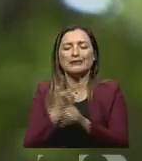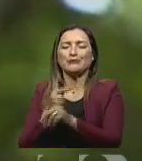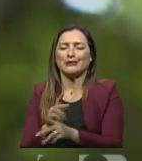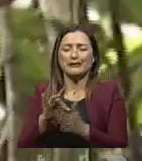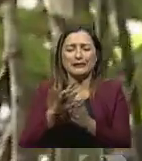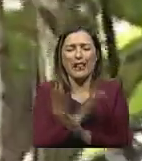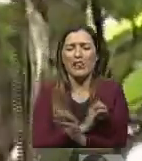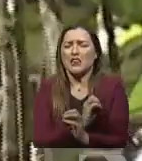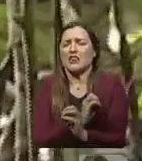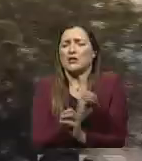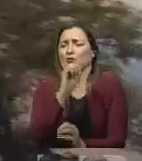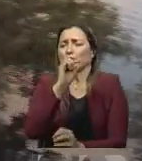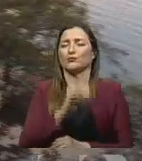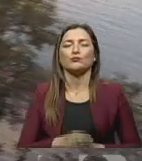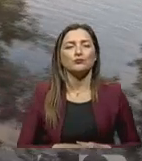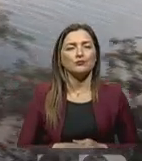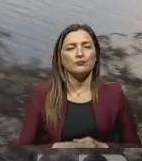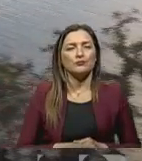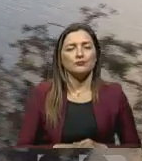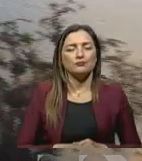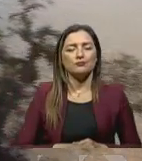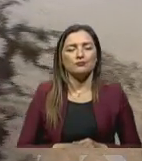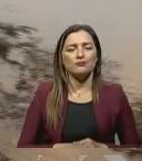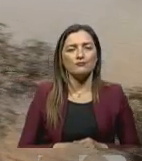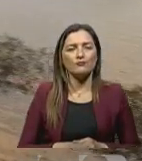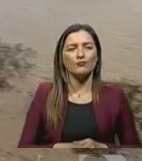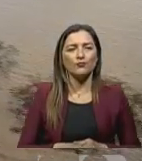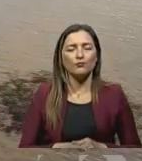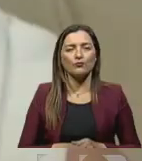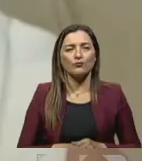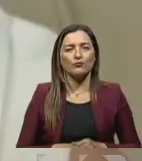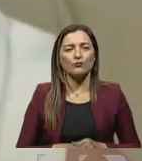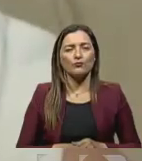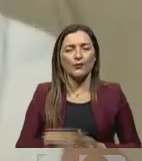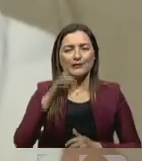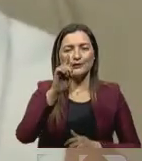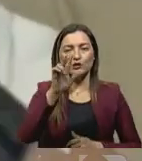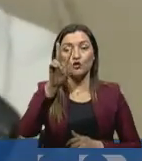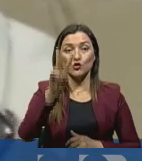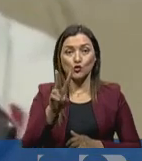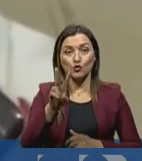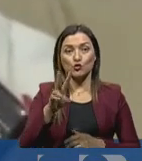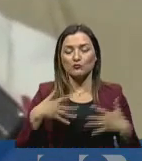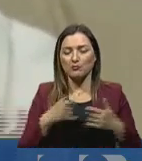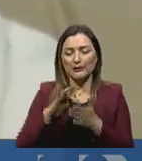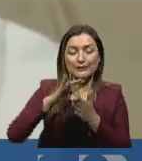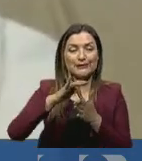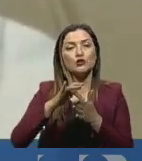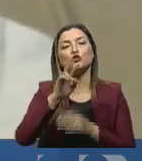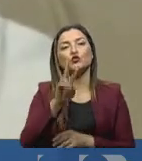que están a punto de desaparecer tenemos 132 especies en peligro crítico y